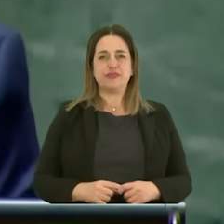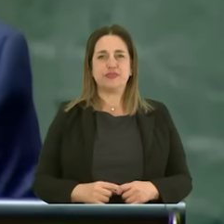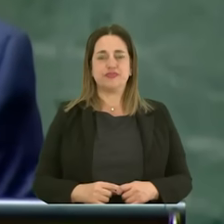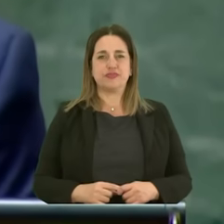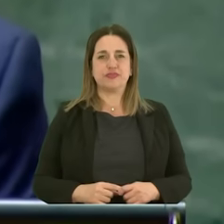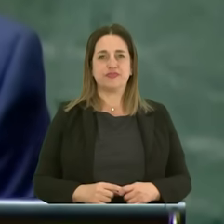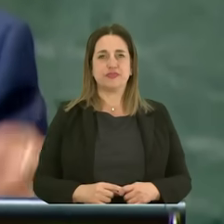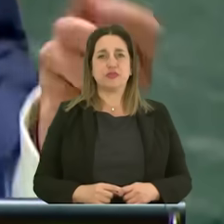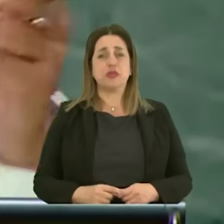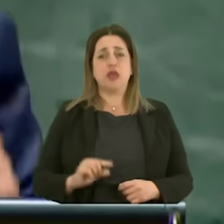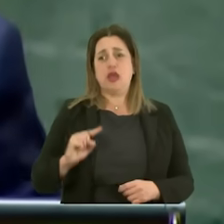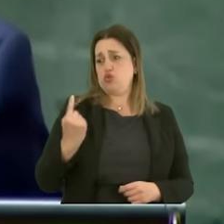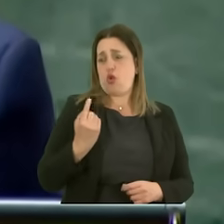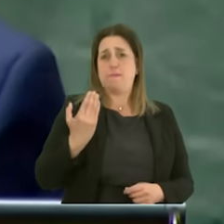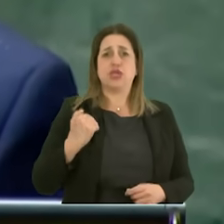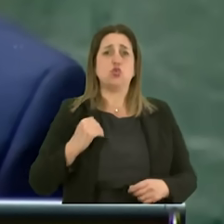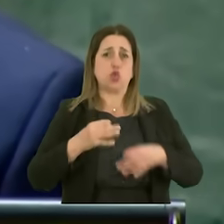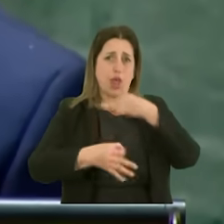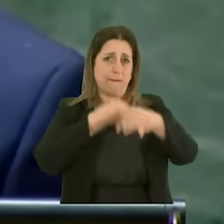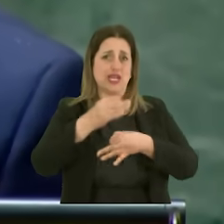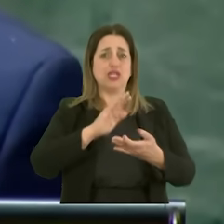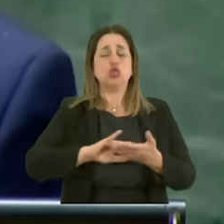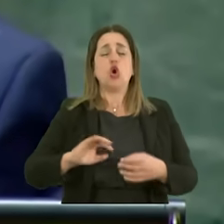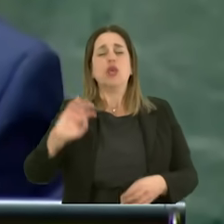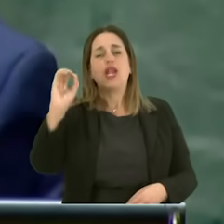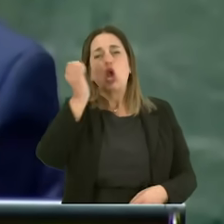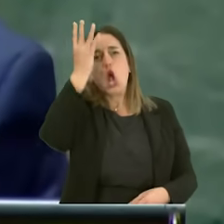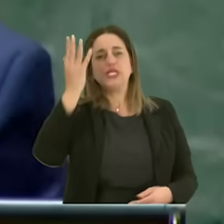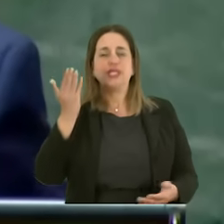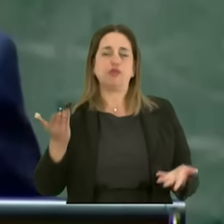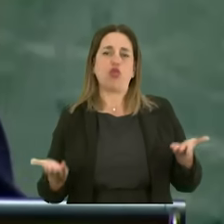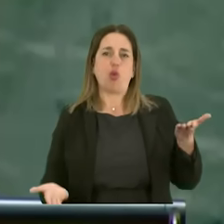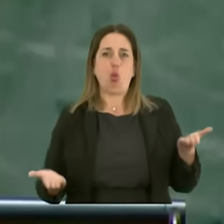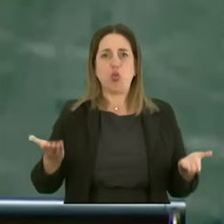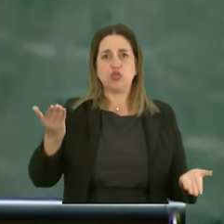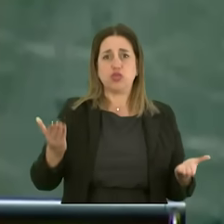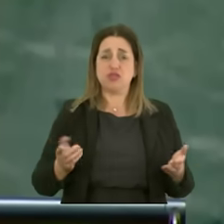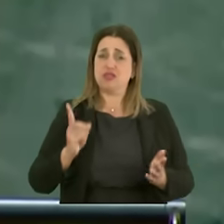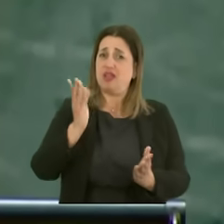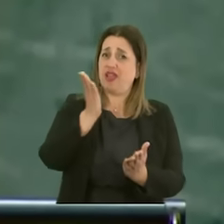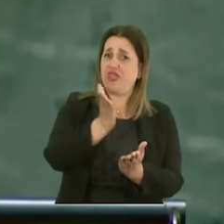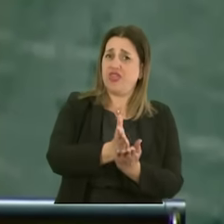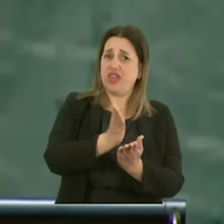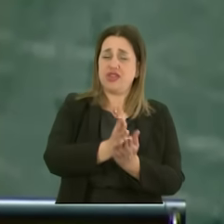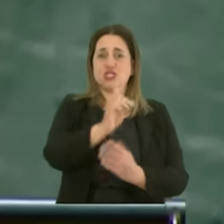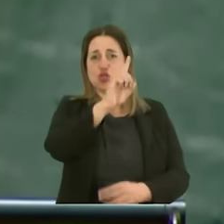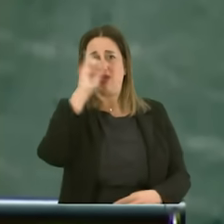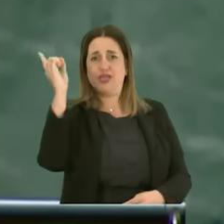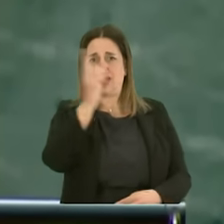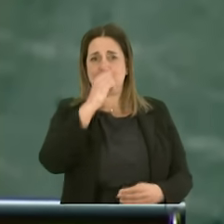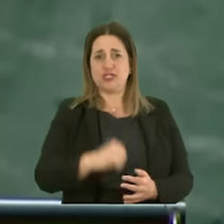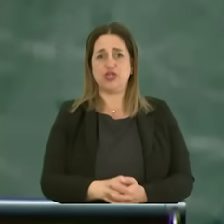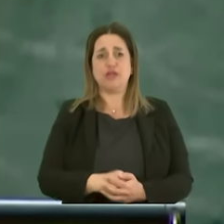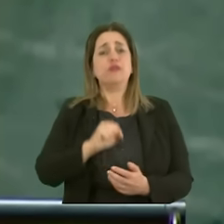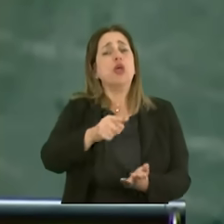prosperidad Hace algunos minutos hablé del concepto de justicia en el derecho internacional